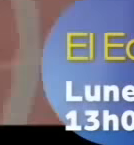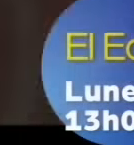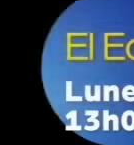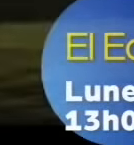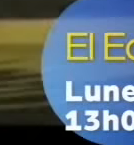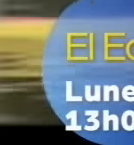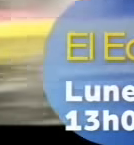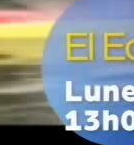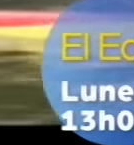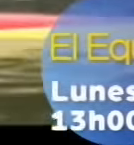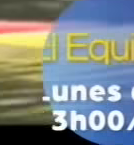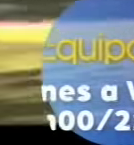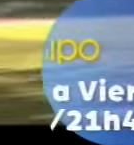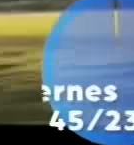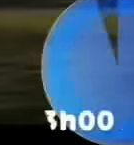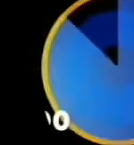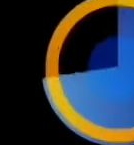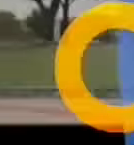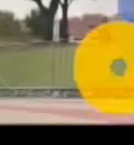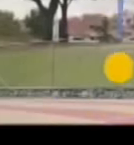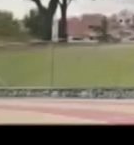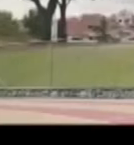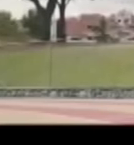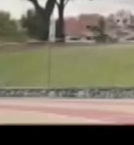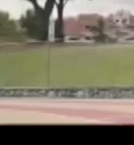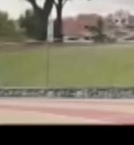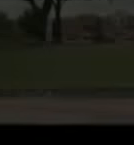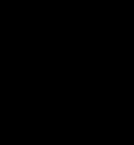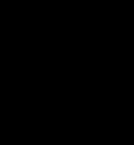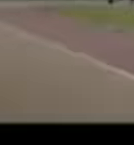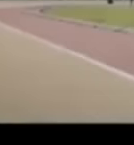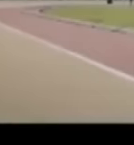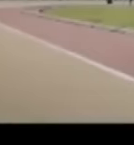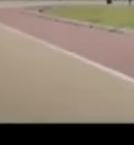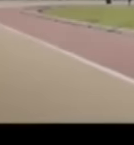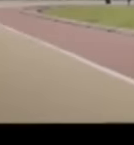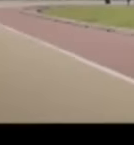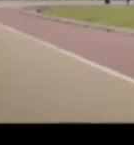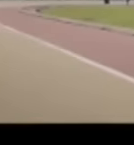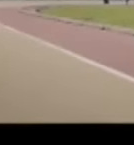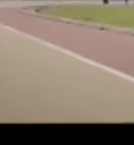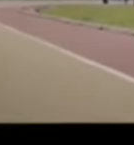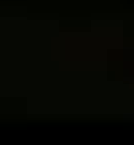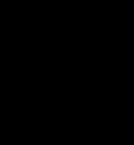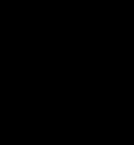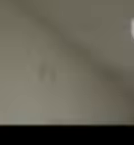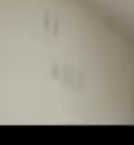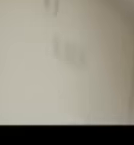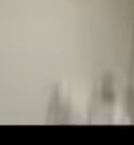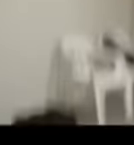Treinta y ocho ecuatorianos. En busca del sueño olímpico.